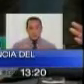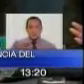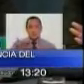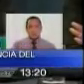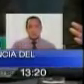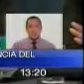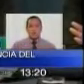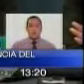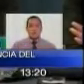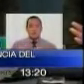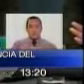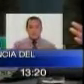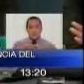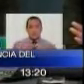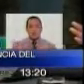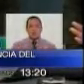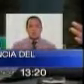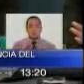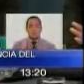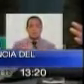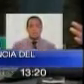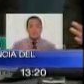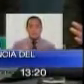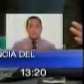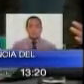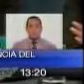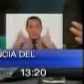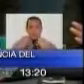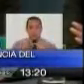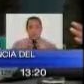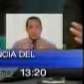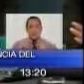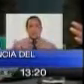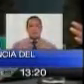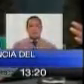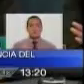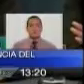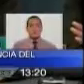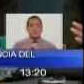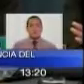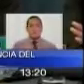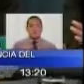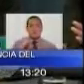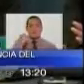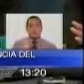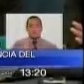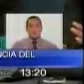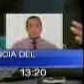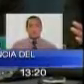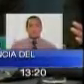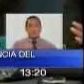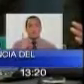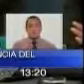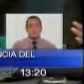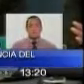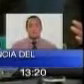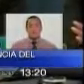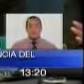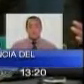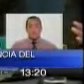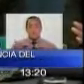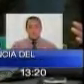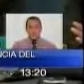caso ante la Corte. De acuerdo a la Convención Americana de Derechos Humanos, solamente se puede